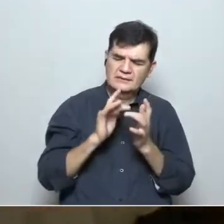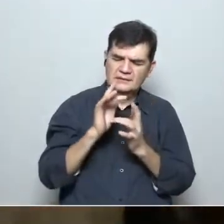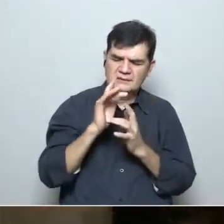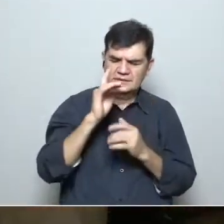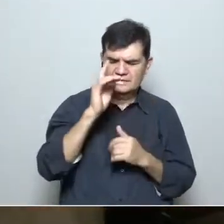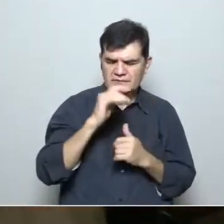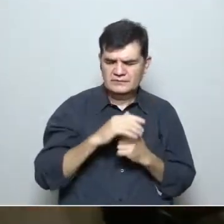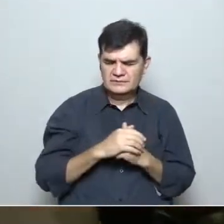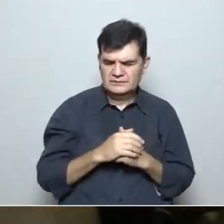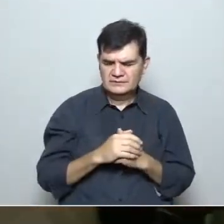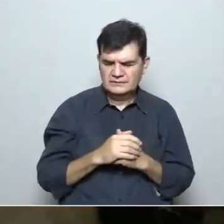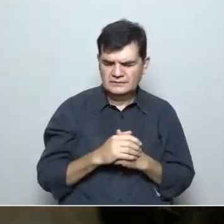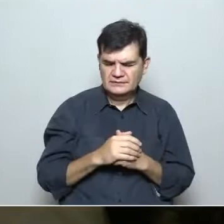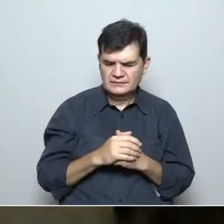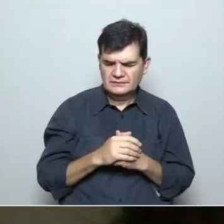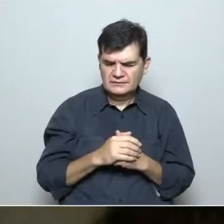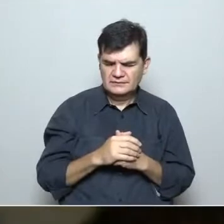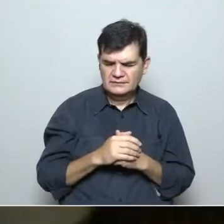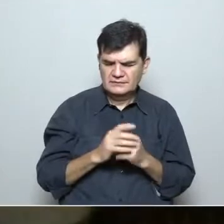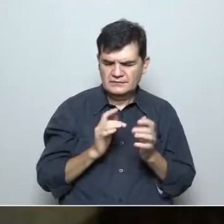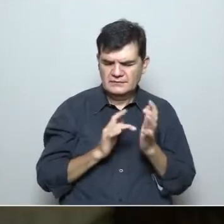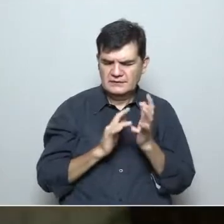Jesús,